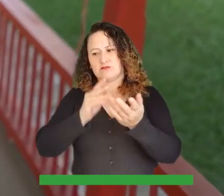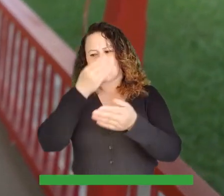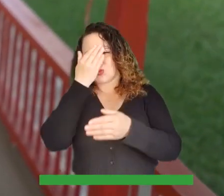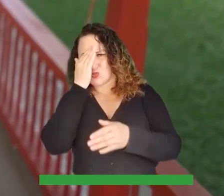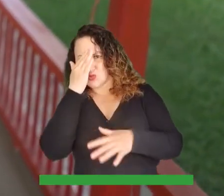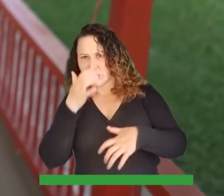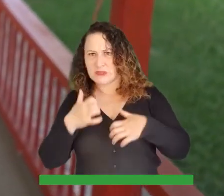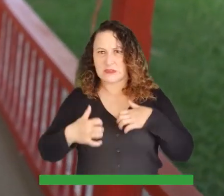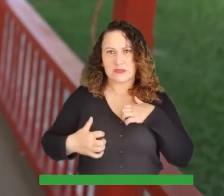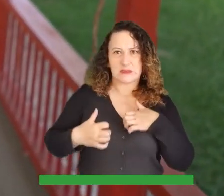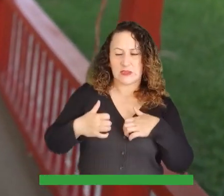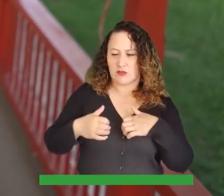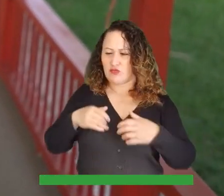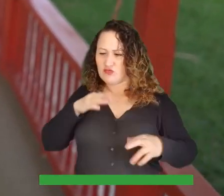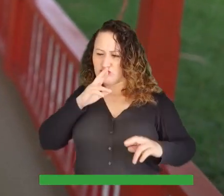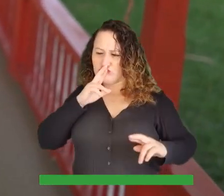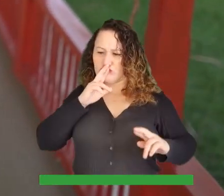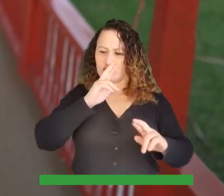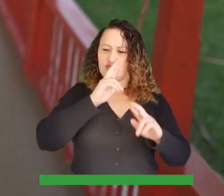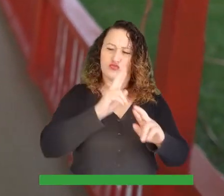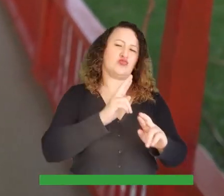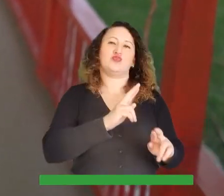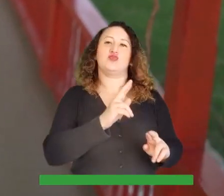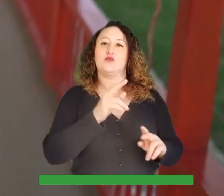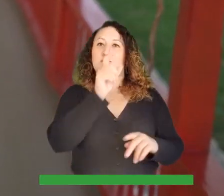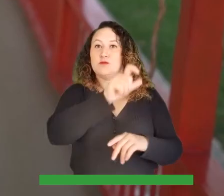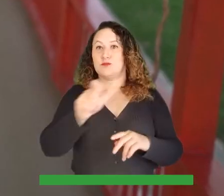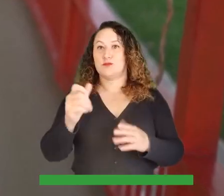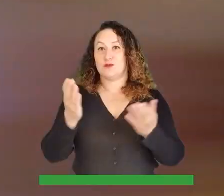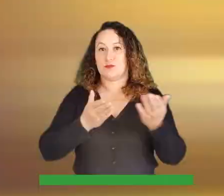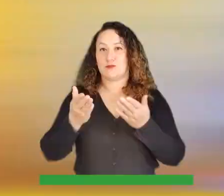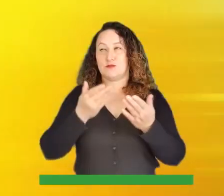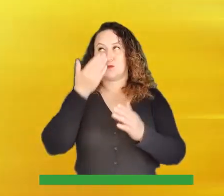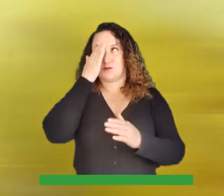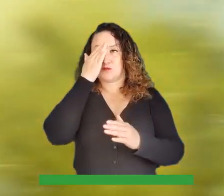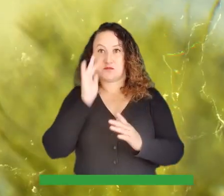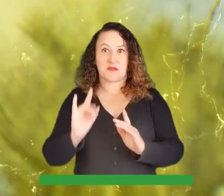o inquietudes que tengan los productores con respecto a nuestros servicios.